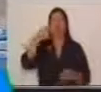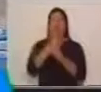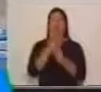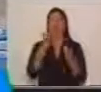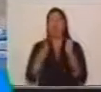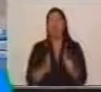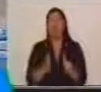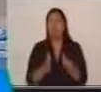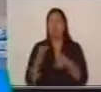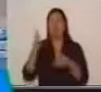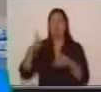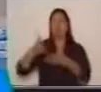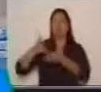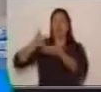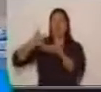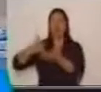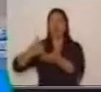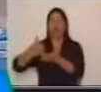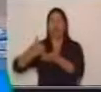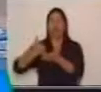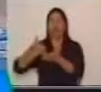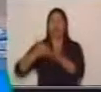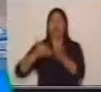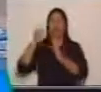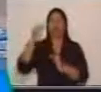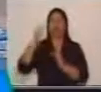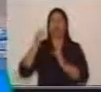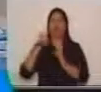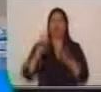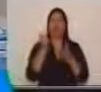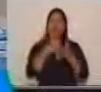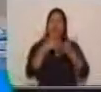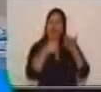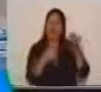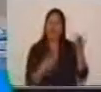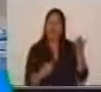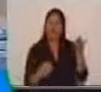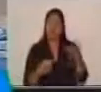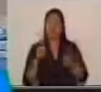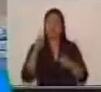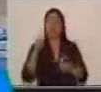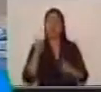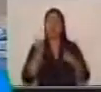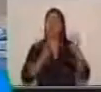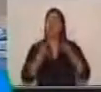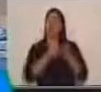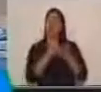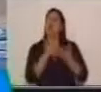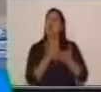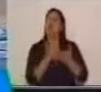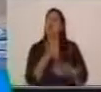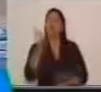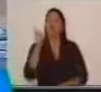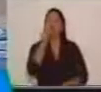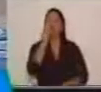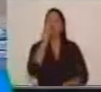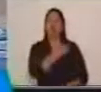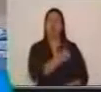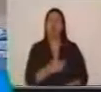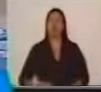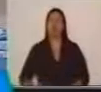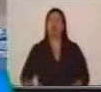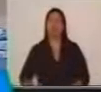¿sí? Reconocido por la obra literaria El Señor Presidente. Muy bien, son algunos de